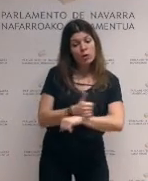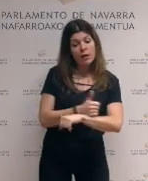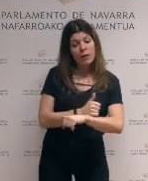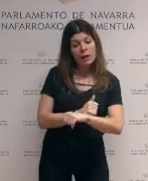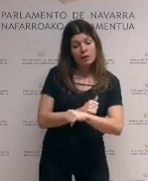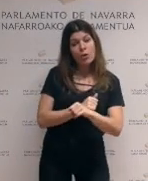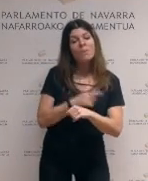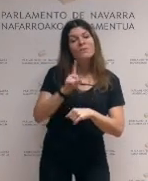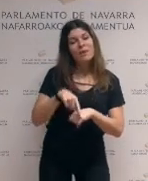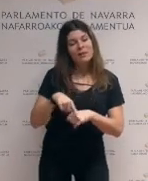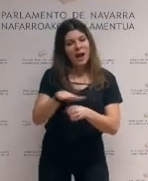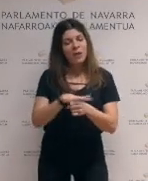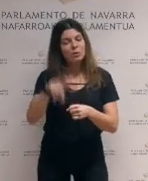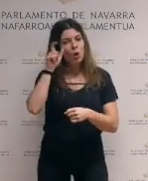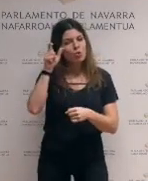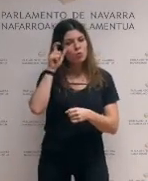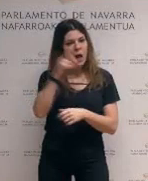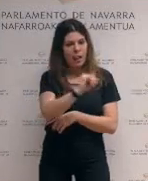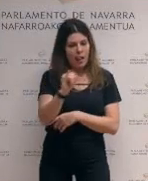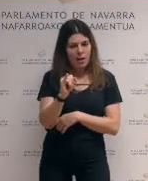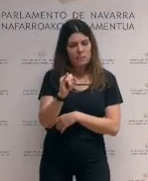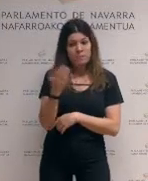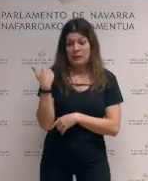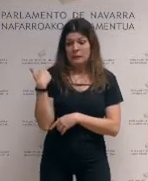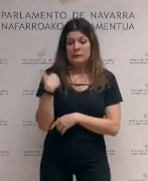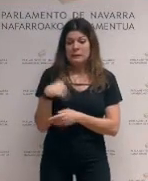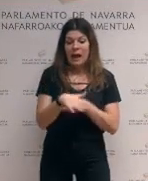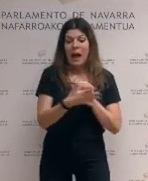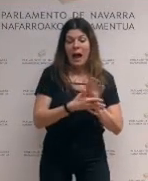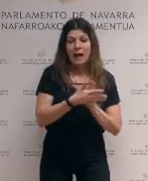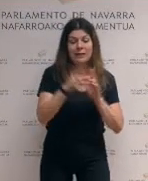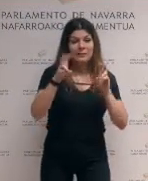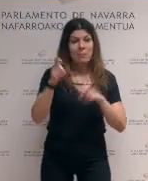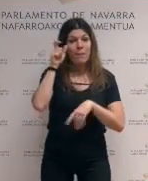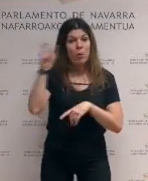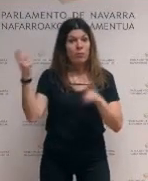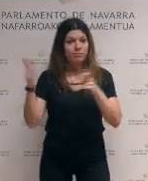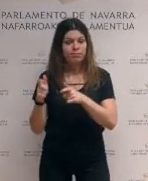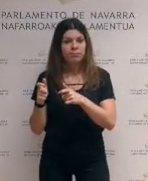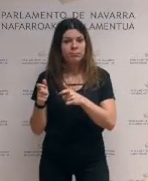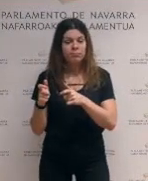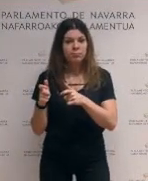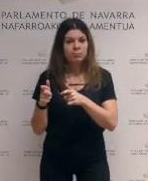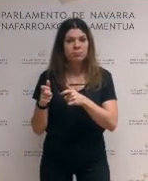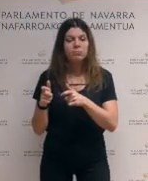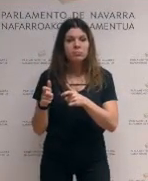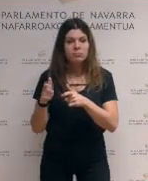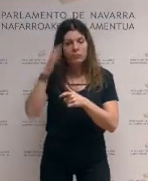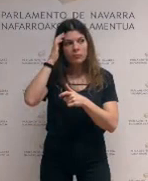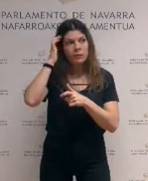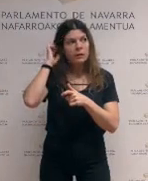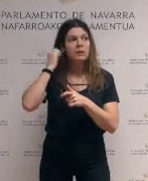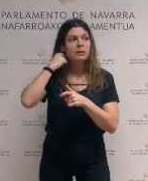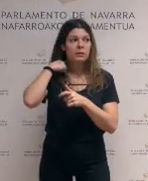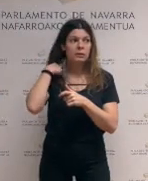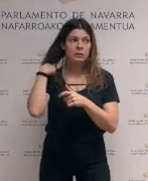Acabamos de hablar de despoblación, hablamos constantemente en este Parlamento de despoblación y somos todos conscientes que es importante mantener los